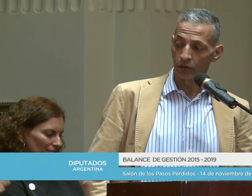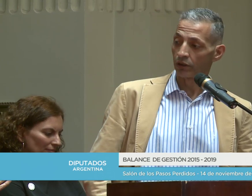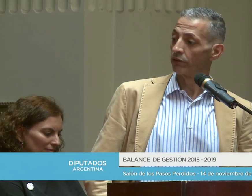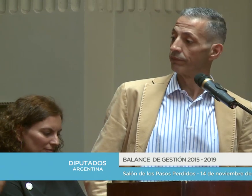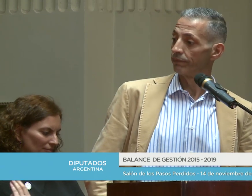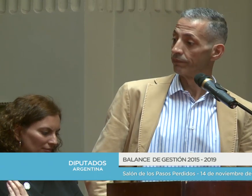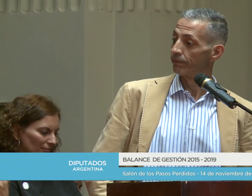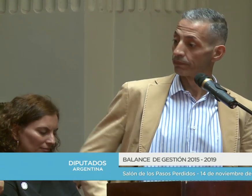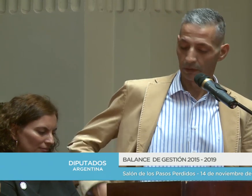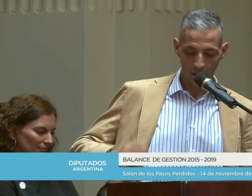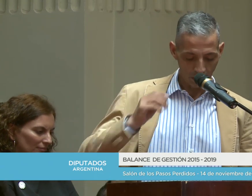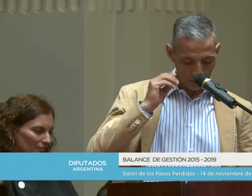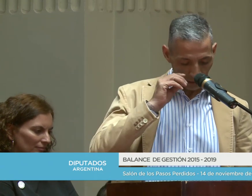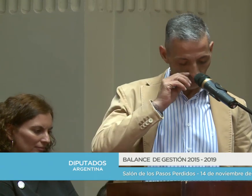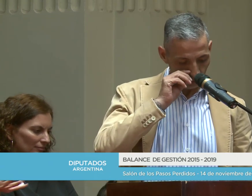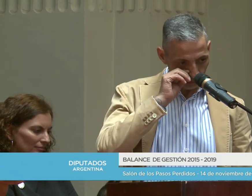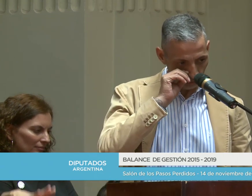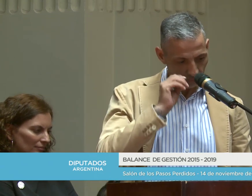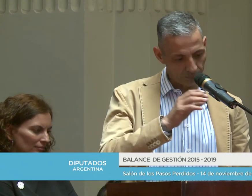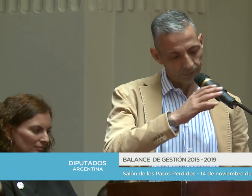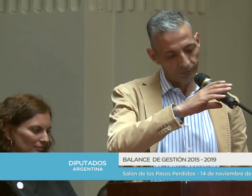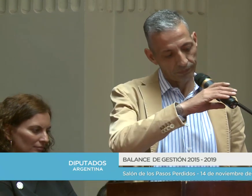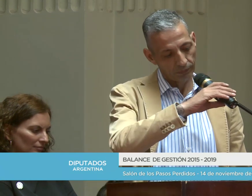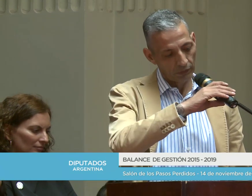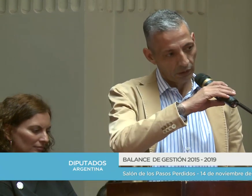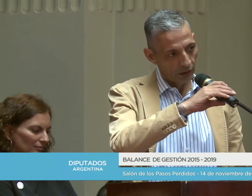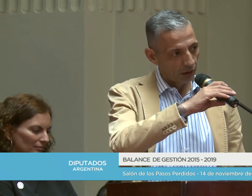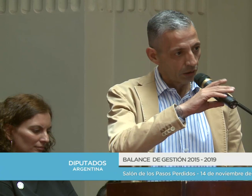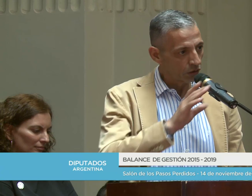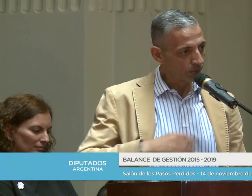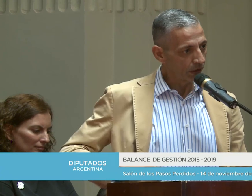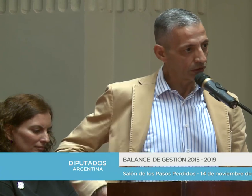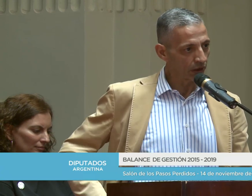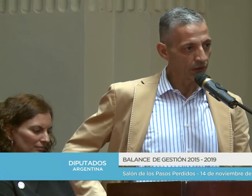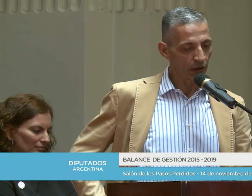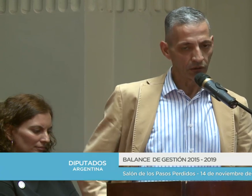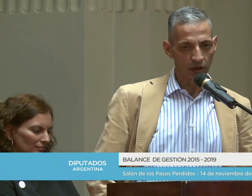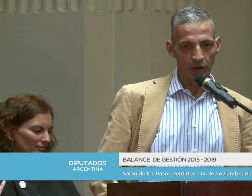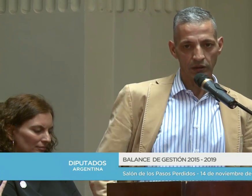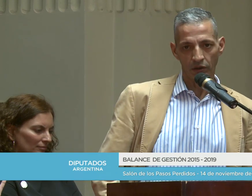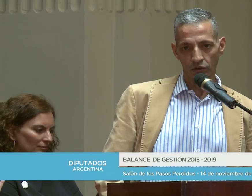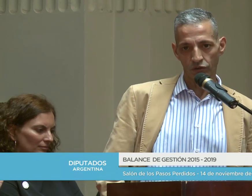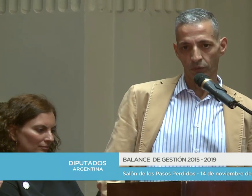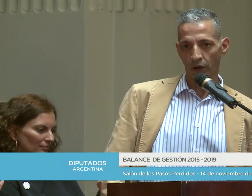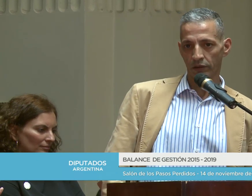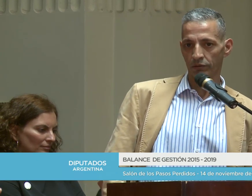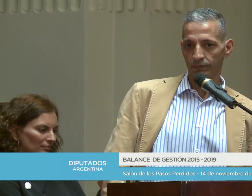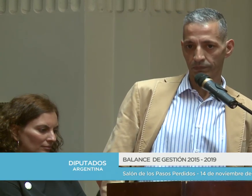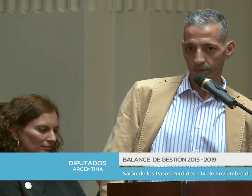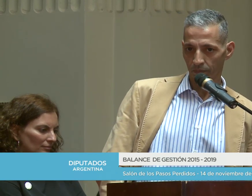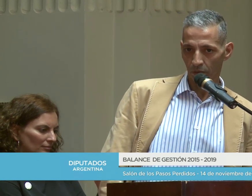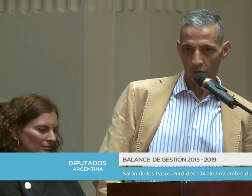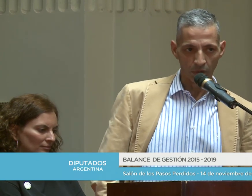Pasaron 4 años y para nosotros, los compañeros trabajadores del Estado, no somos un